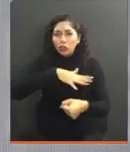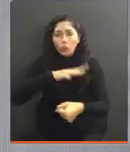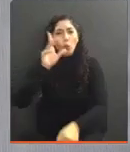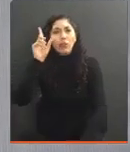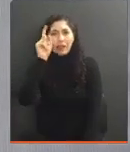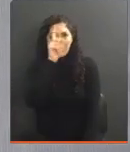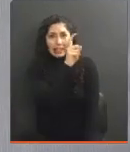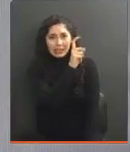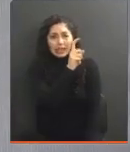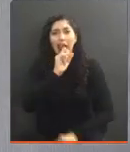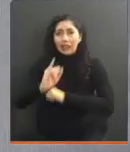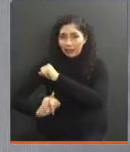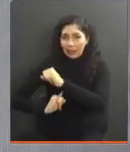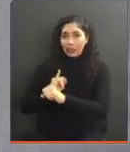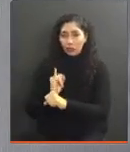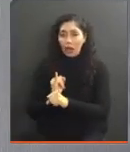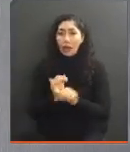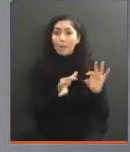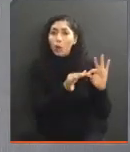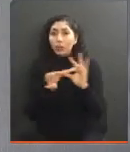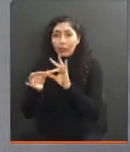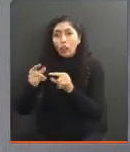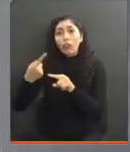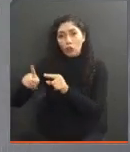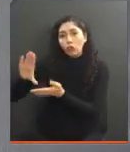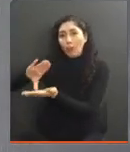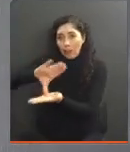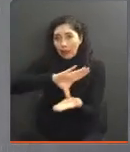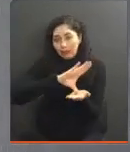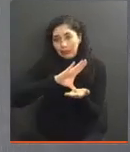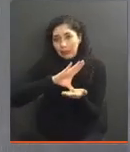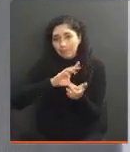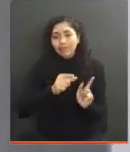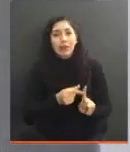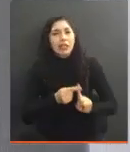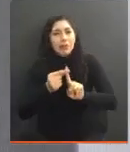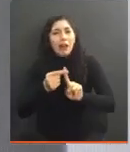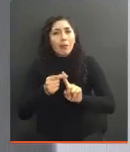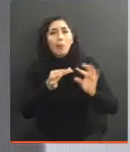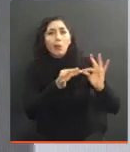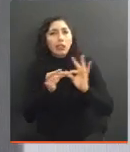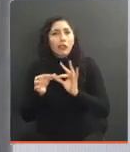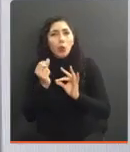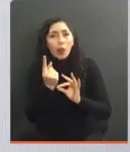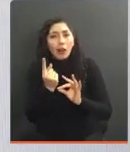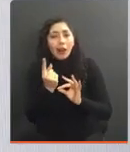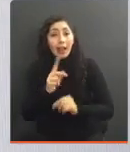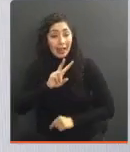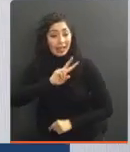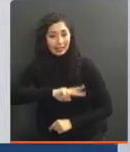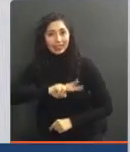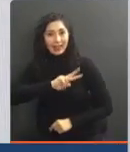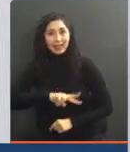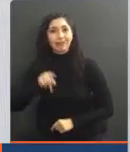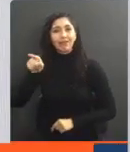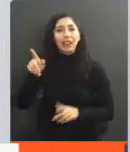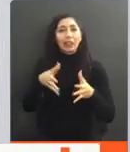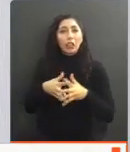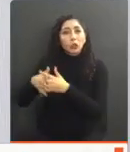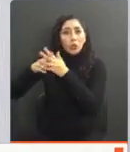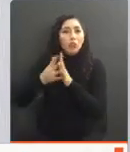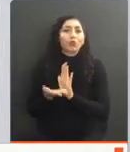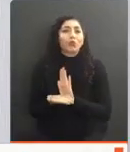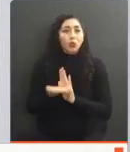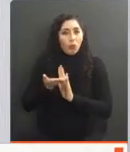Las causas son externas y dos principalmente. Tiene que ver con el alza de tasas en Estados Unidos y tratar con ello